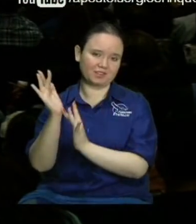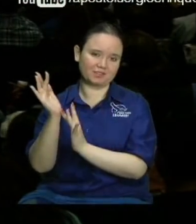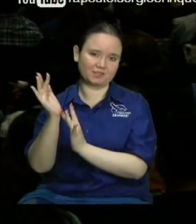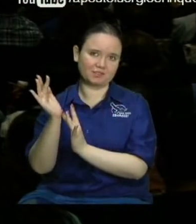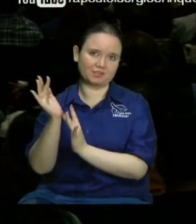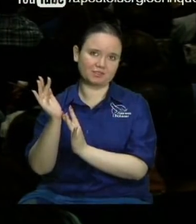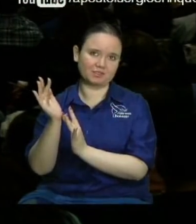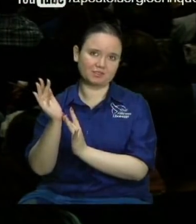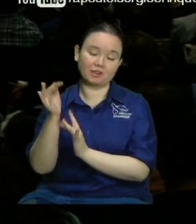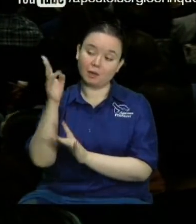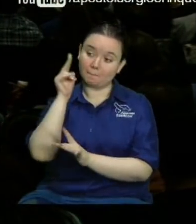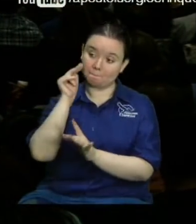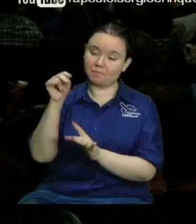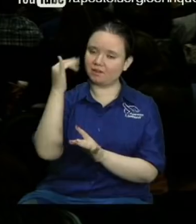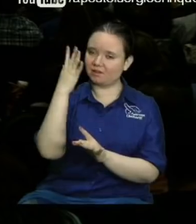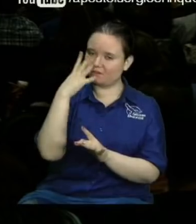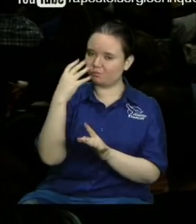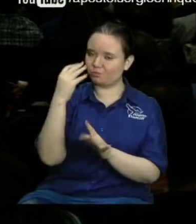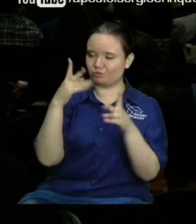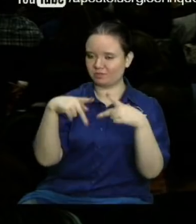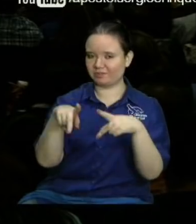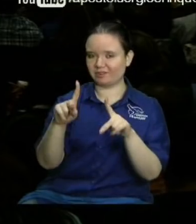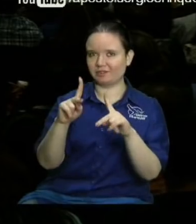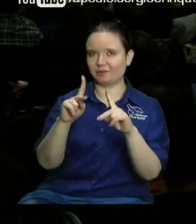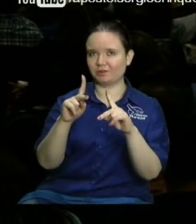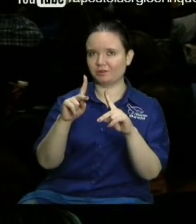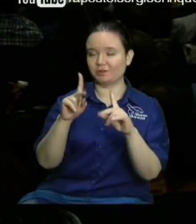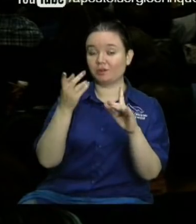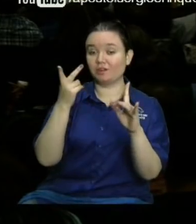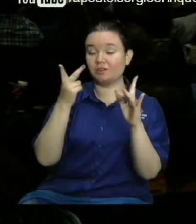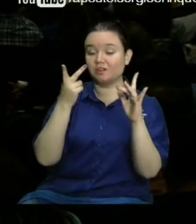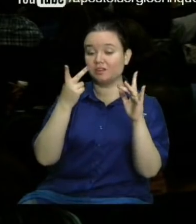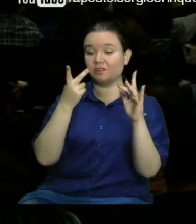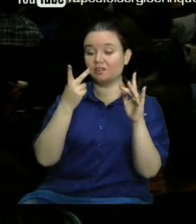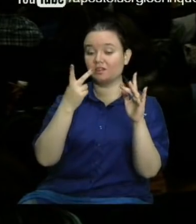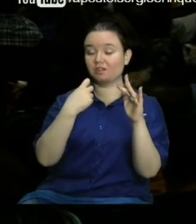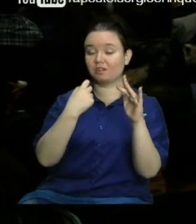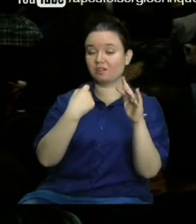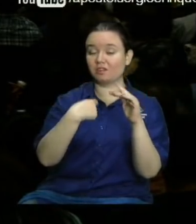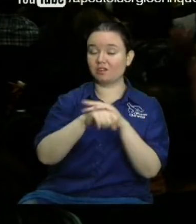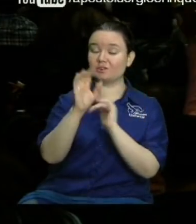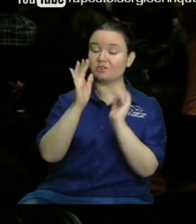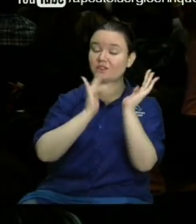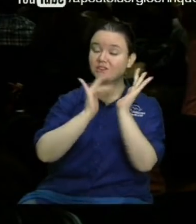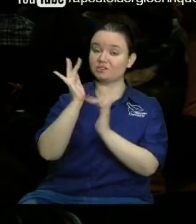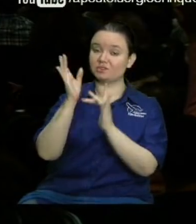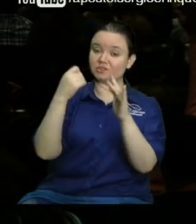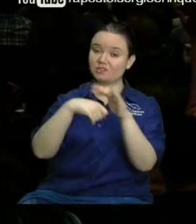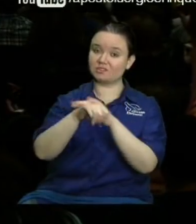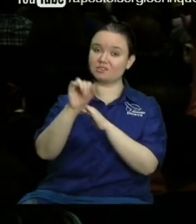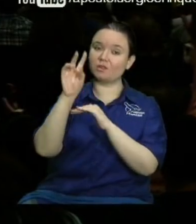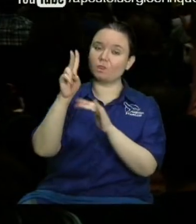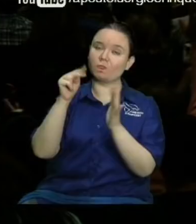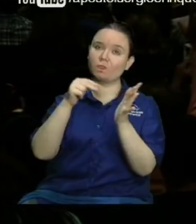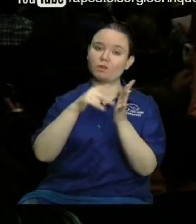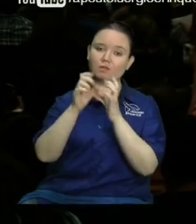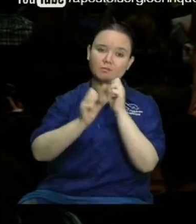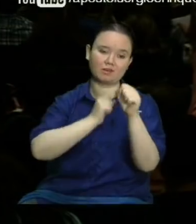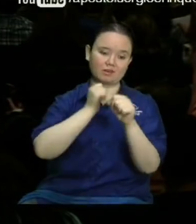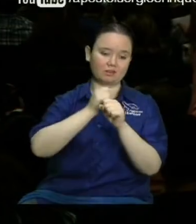Mira qué privilegio. Los hijos de Jesús han nacido durante 2000 años. Tú y